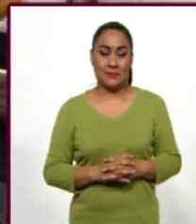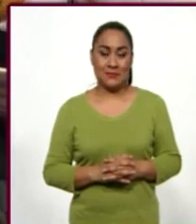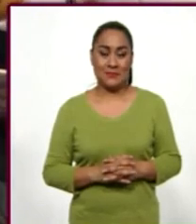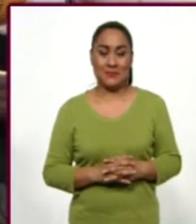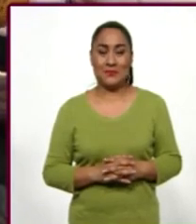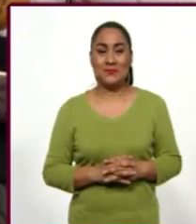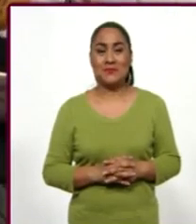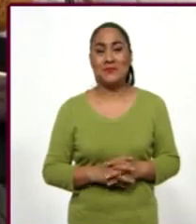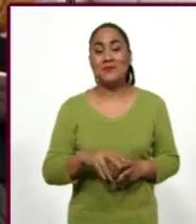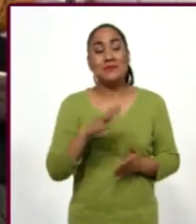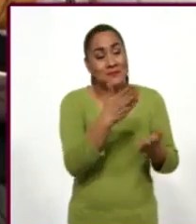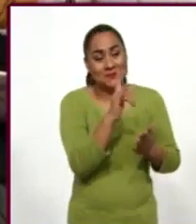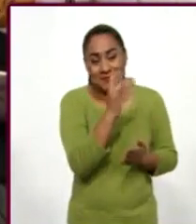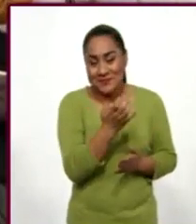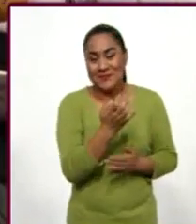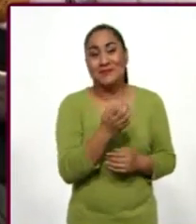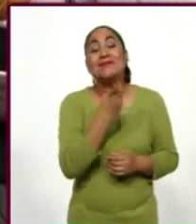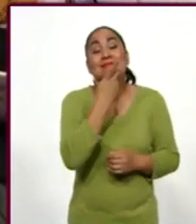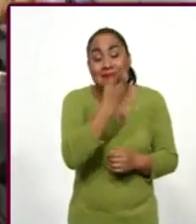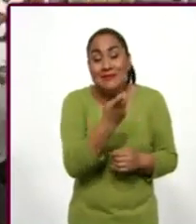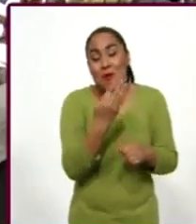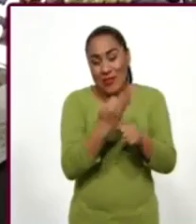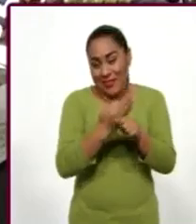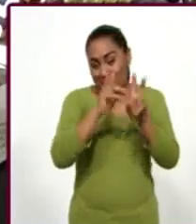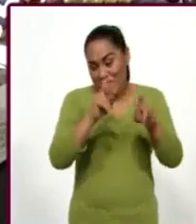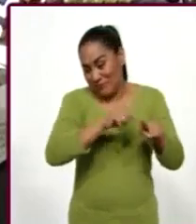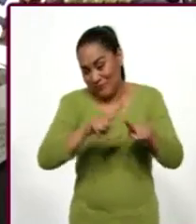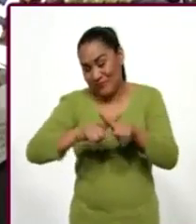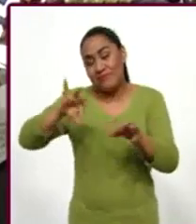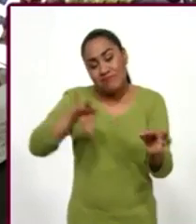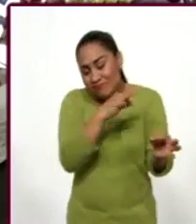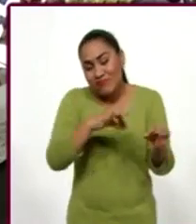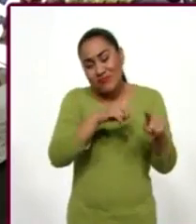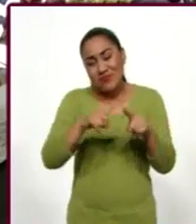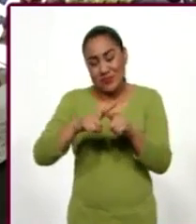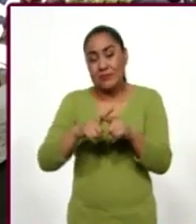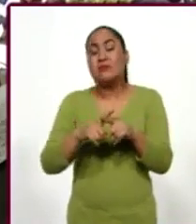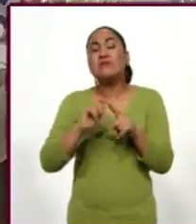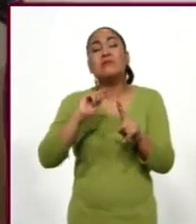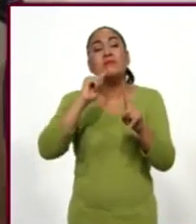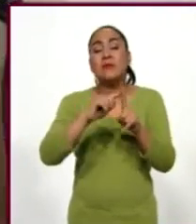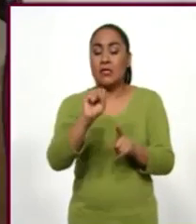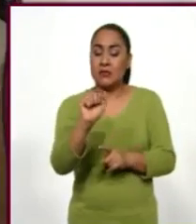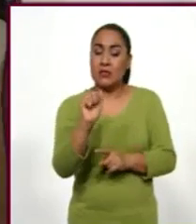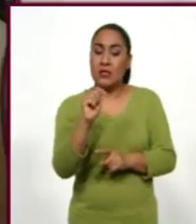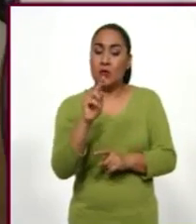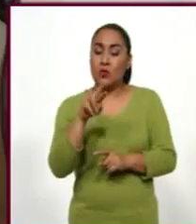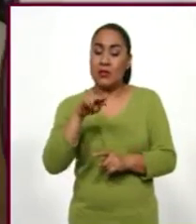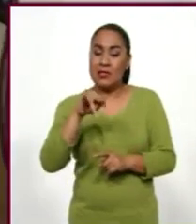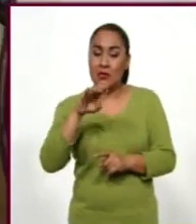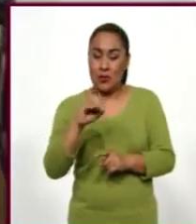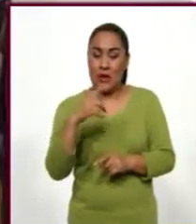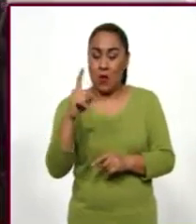lety cabe mencionar que entre los temas que tocaron con música hacen alusión a saturnino herrán un creador de